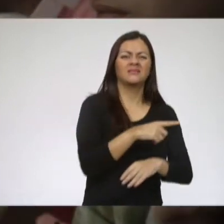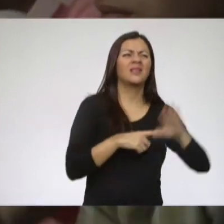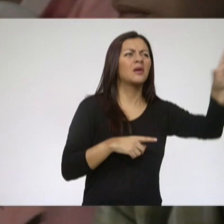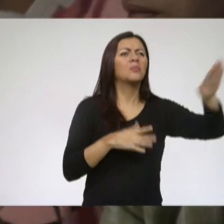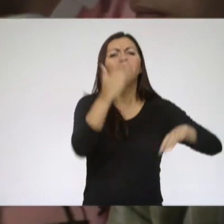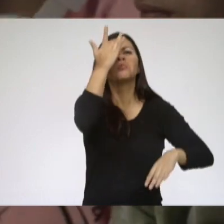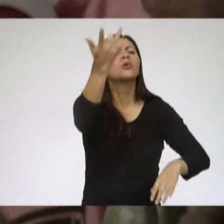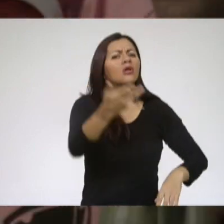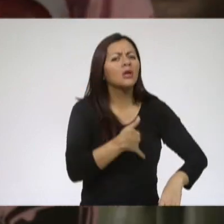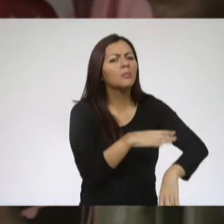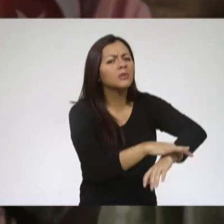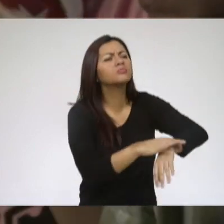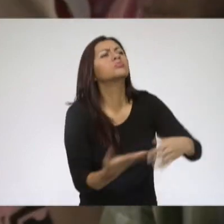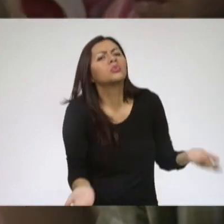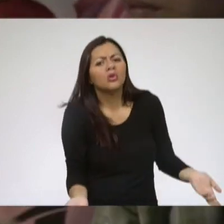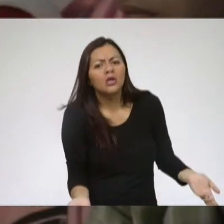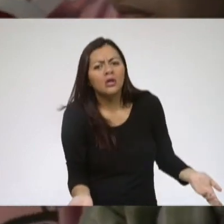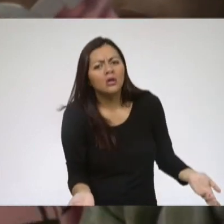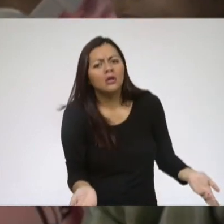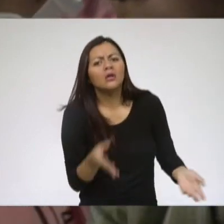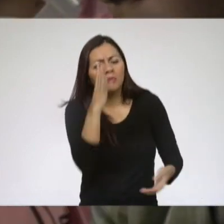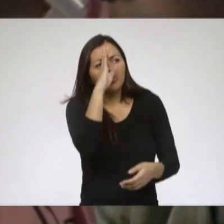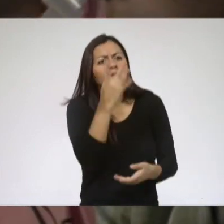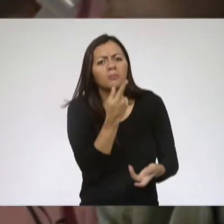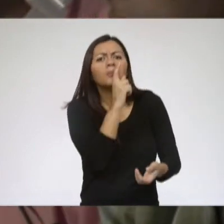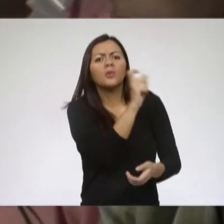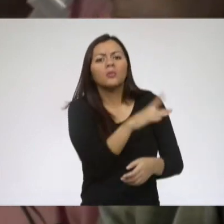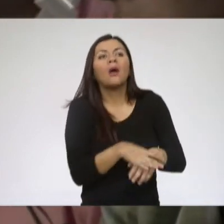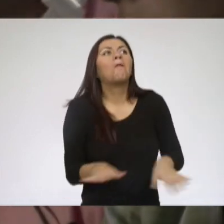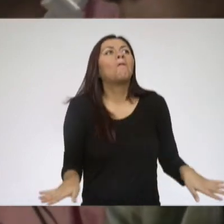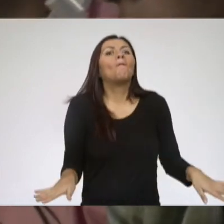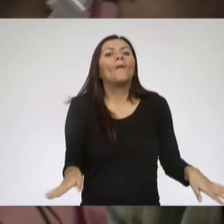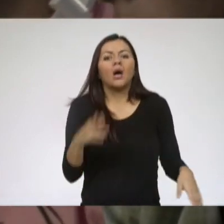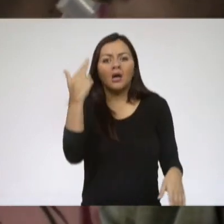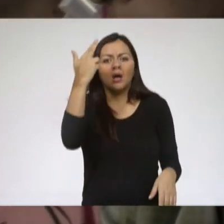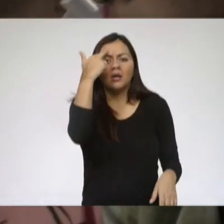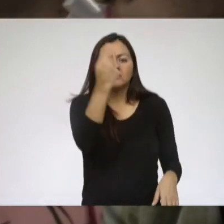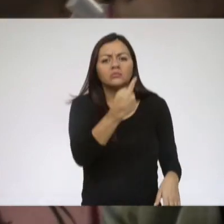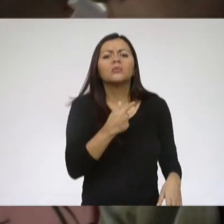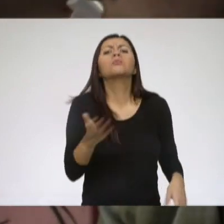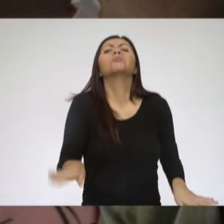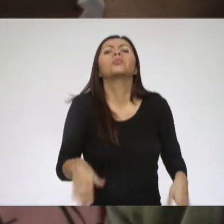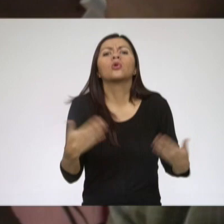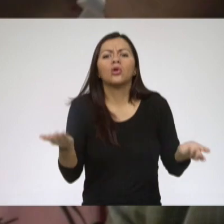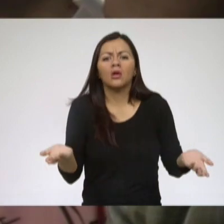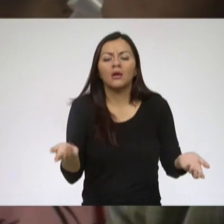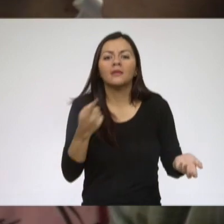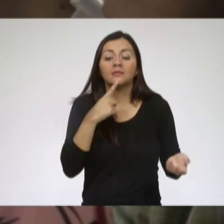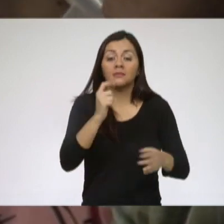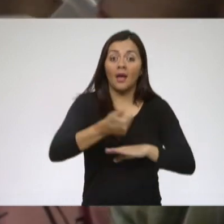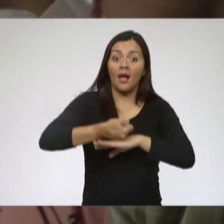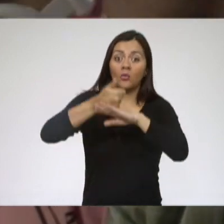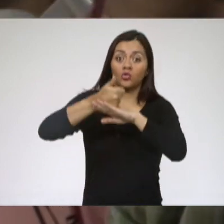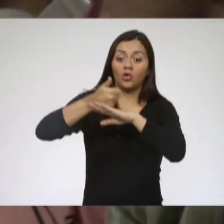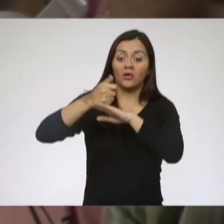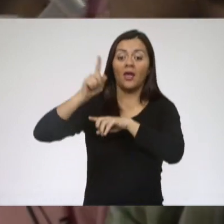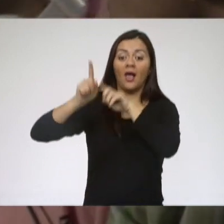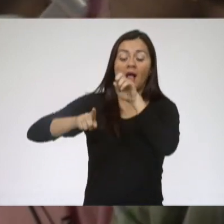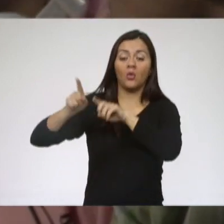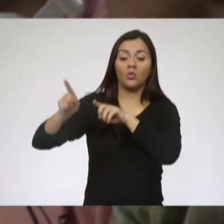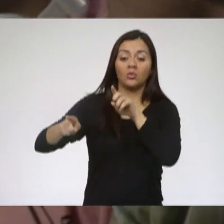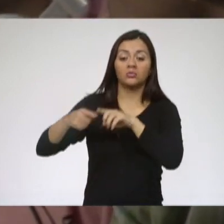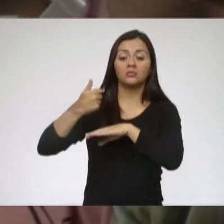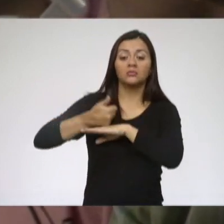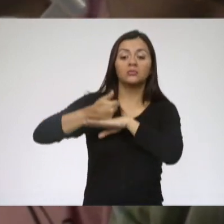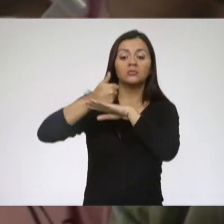por qué me está cogiendo preso o por qué está haciendo esto. Tienen que darnos una razón lógica. Y aparte que muchas veces las autoridades,